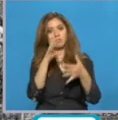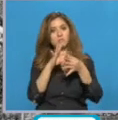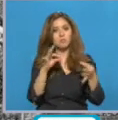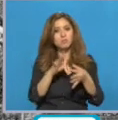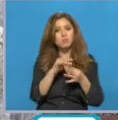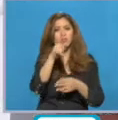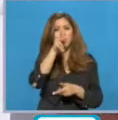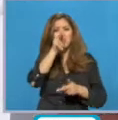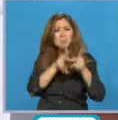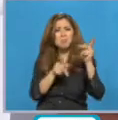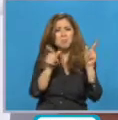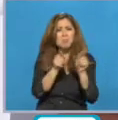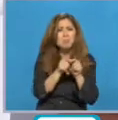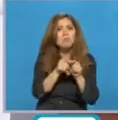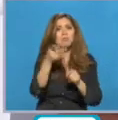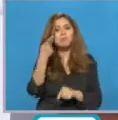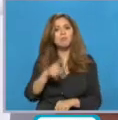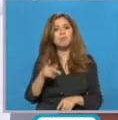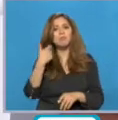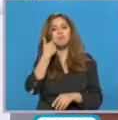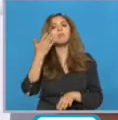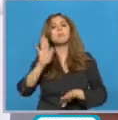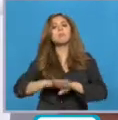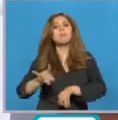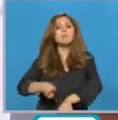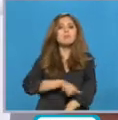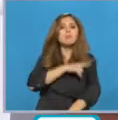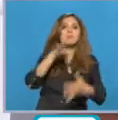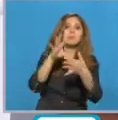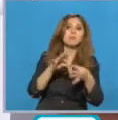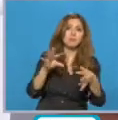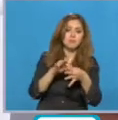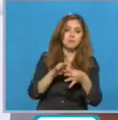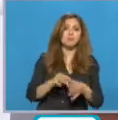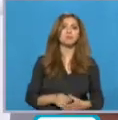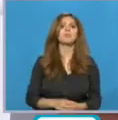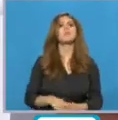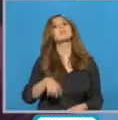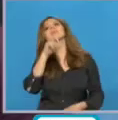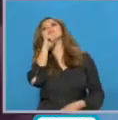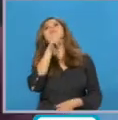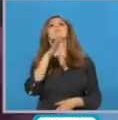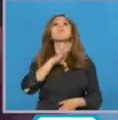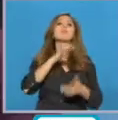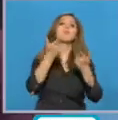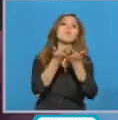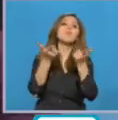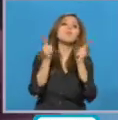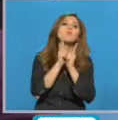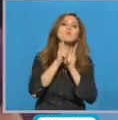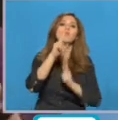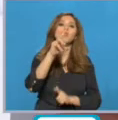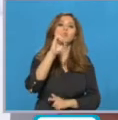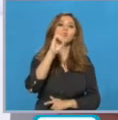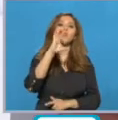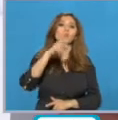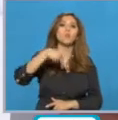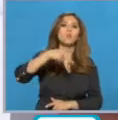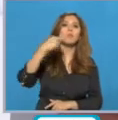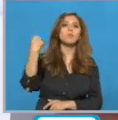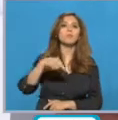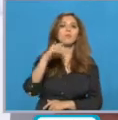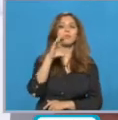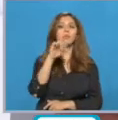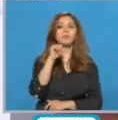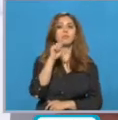dejaste así, mira. Nos dejaste picados para Con hacer una ganas película. de más. Y también había un grupo de rock. La ¡Claro! Castañeda, Por y hay una supuesto. calle,